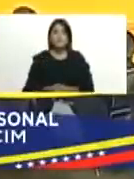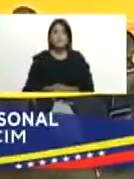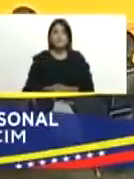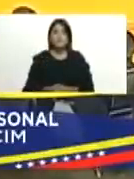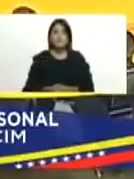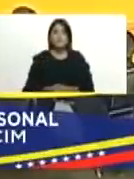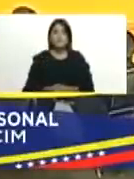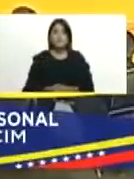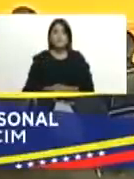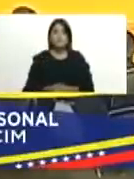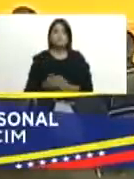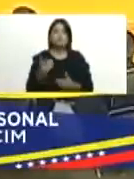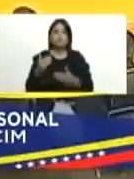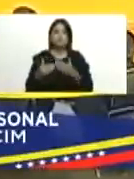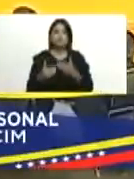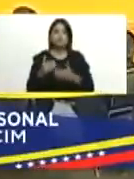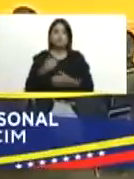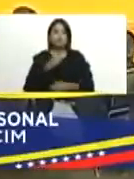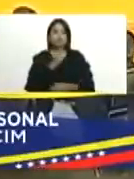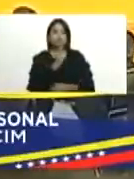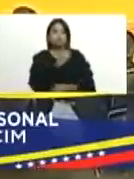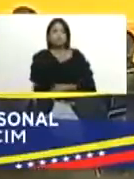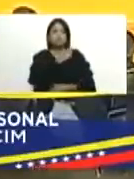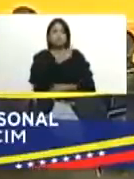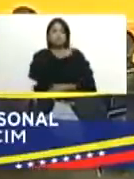2023. Están ascendiendo